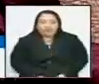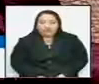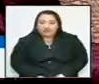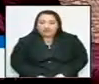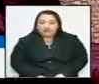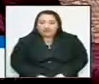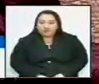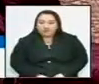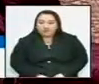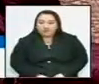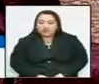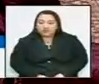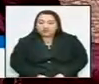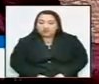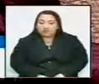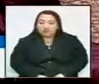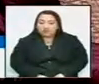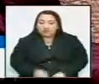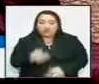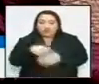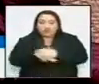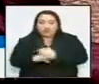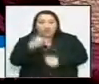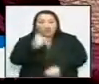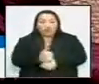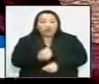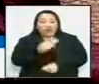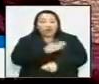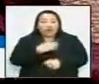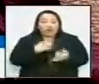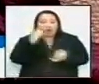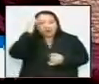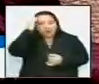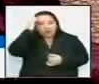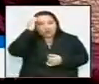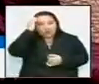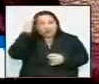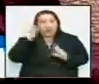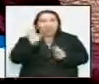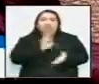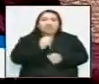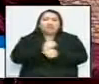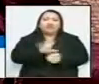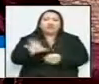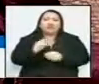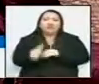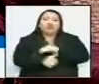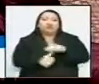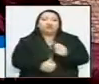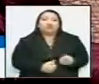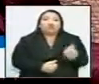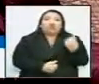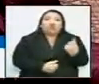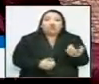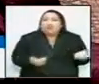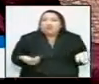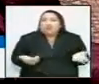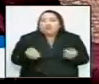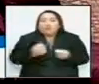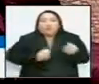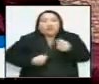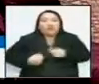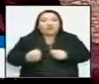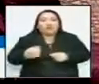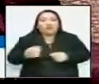de la concesión se obligaba a que el aeropuerto actual dejara de funcionar para tener un monopolio absoluto en el